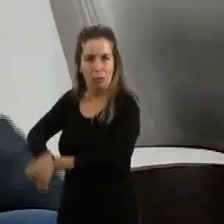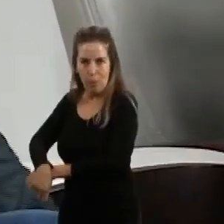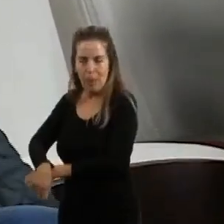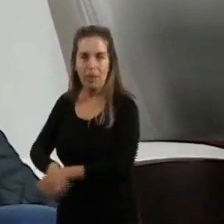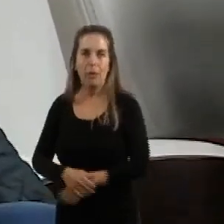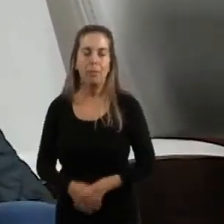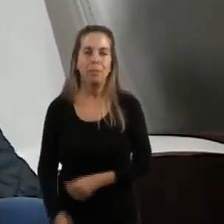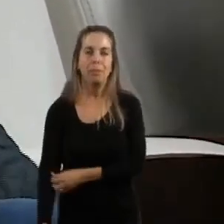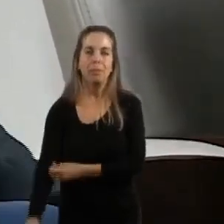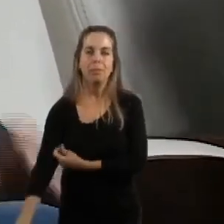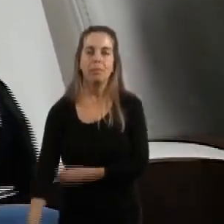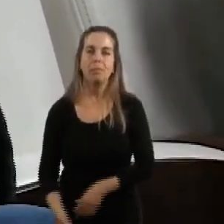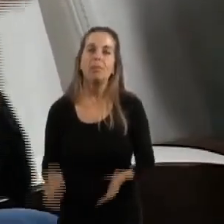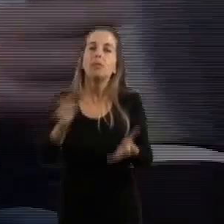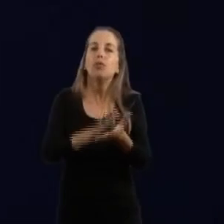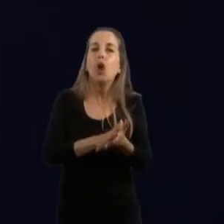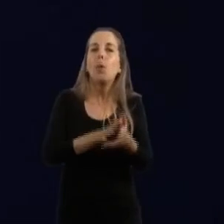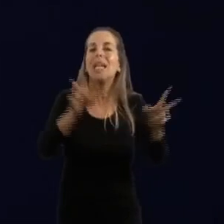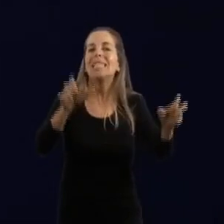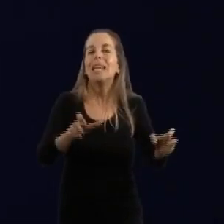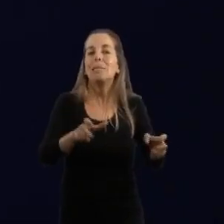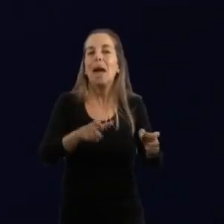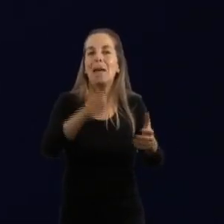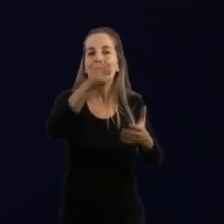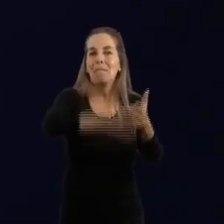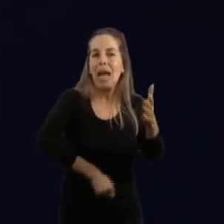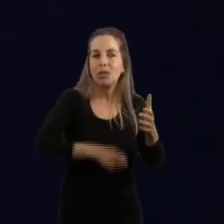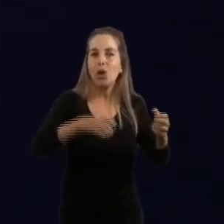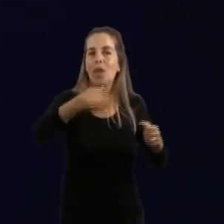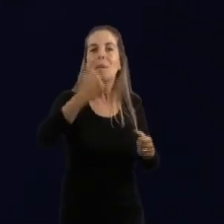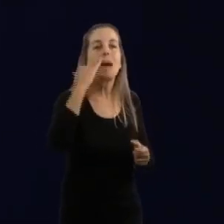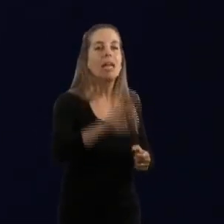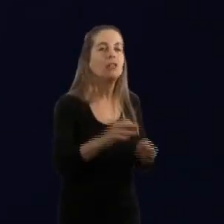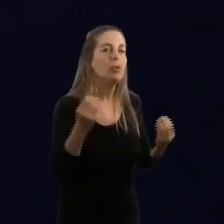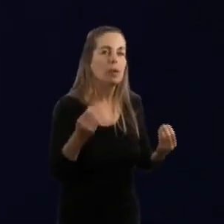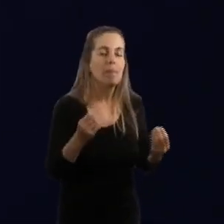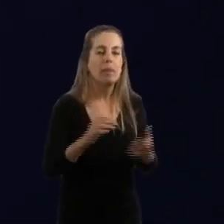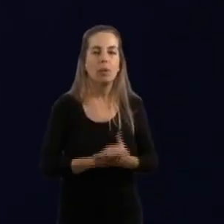si la ve creíble o no. Muchas gracias. Bueno, a ver,